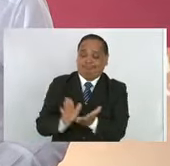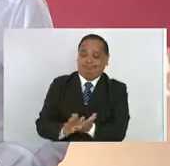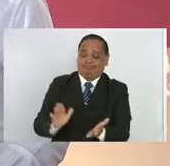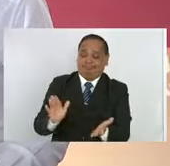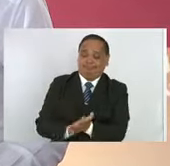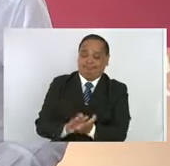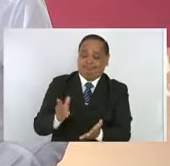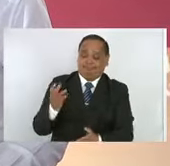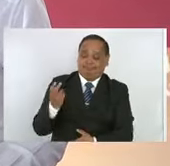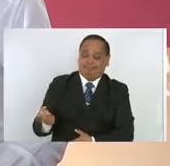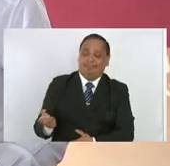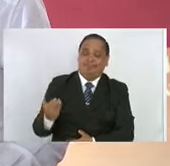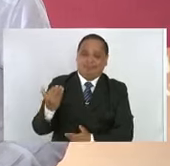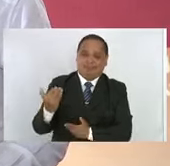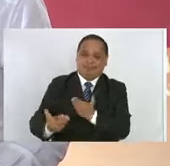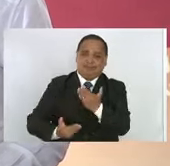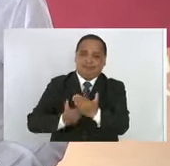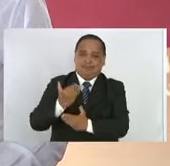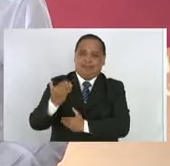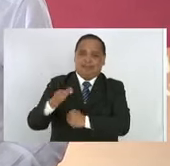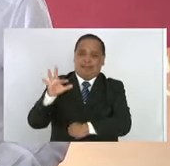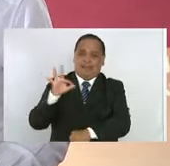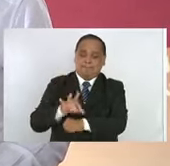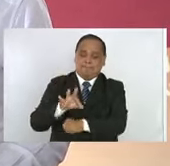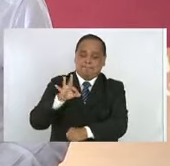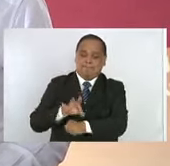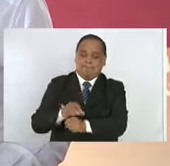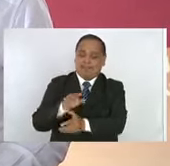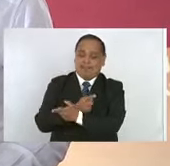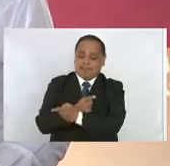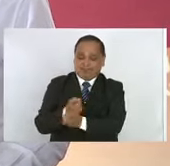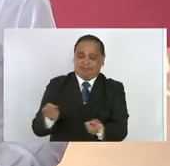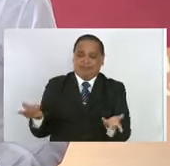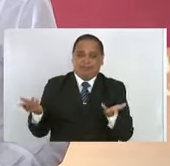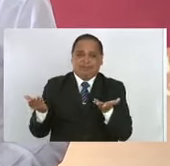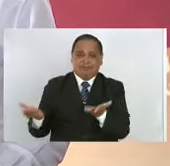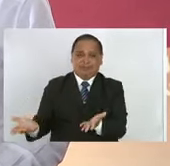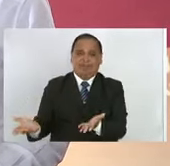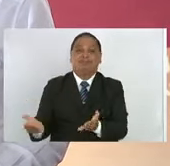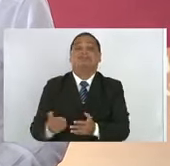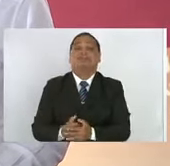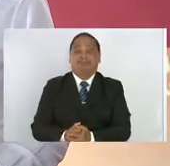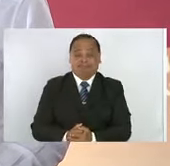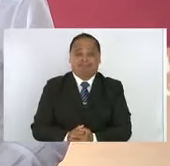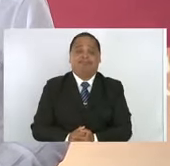gran obra que han continuado ustedes. Pueden